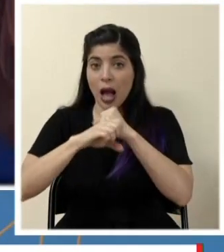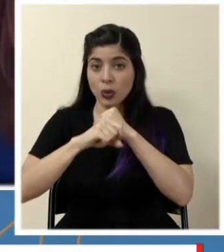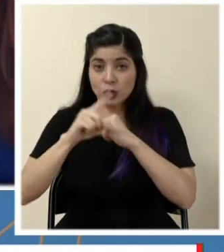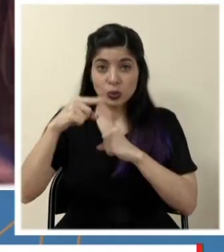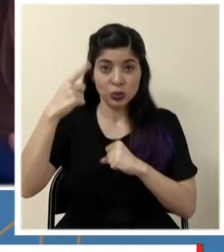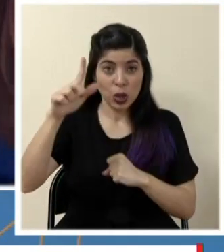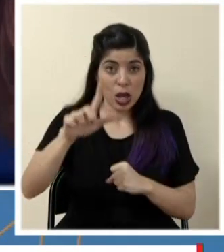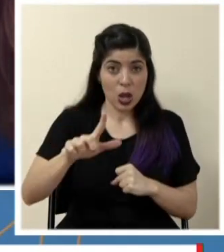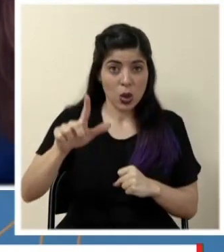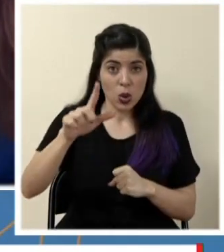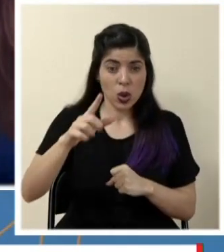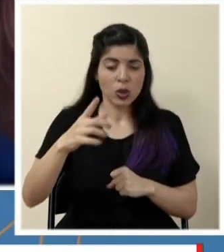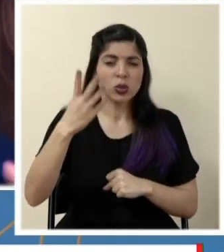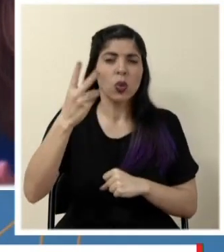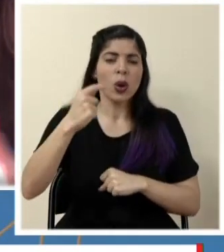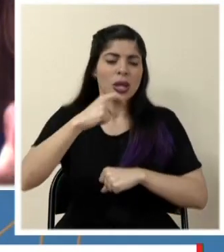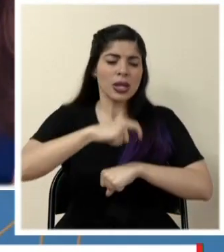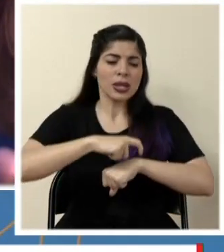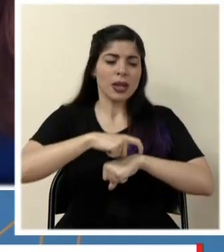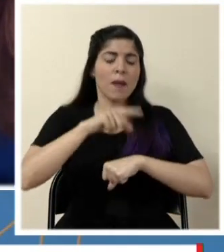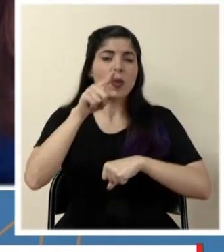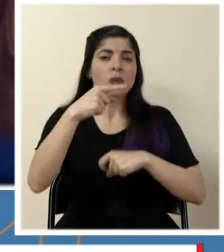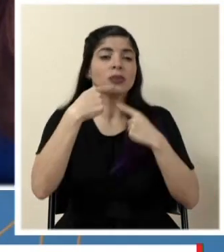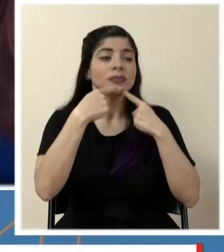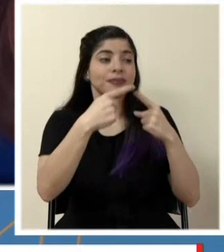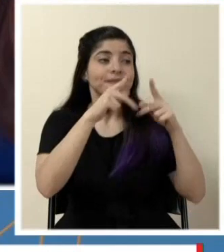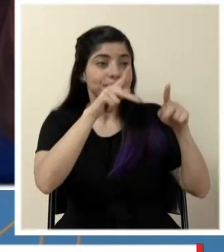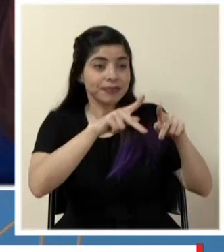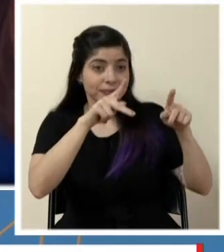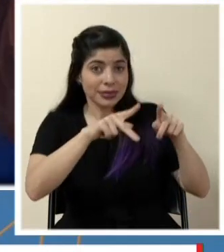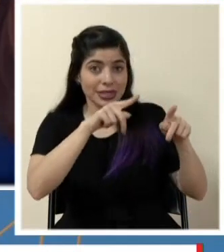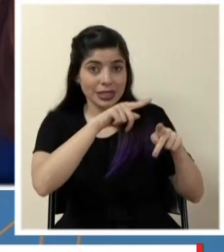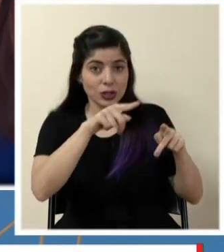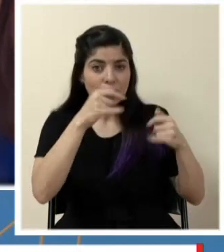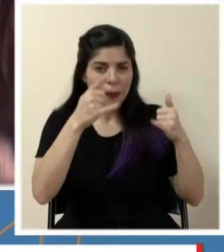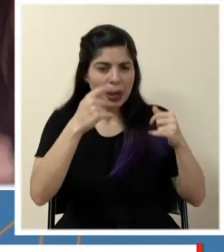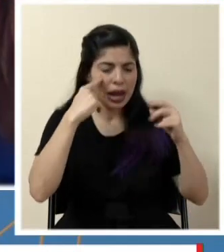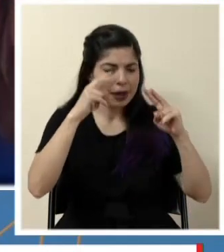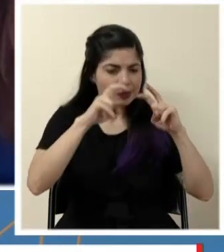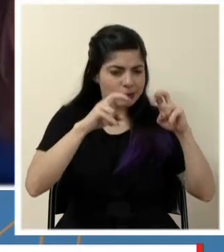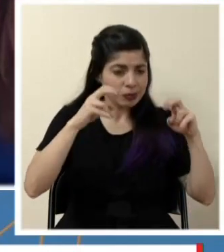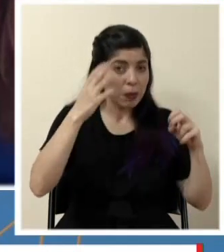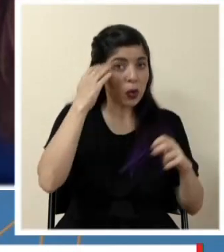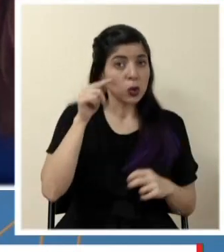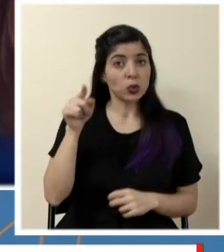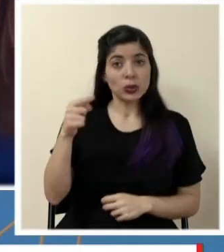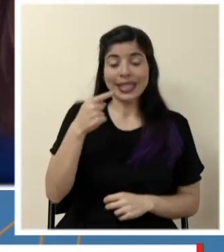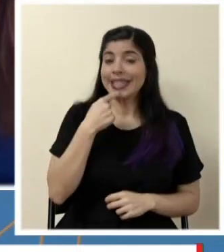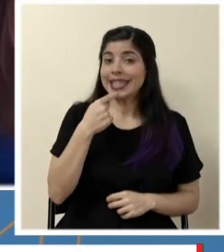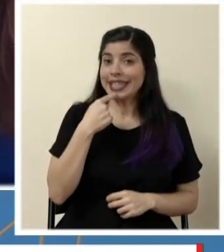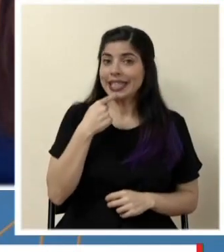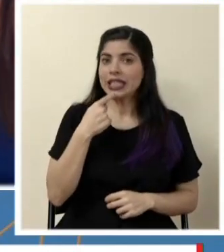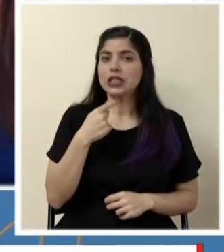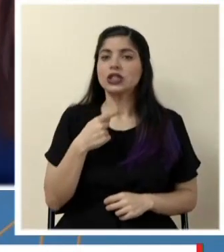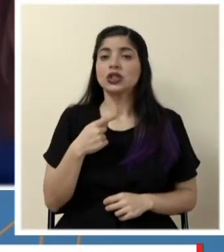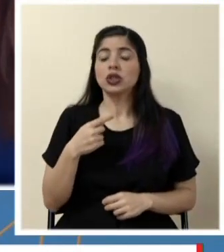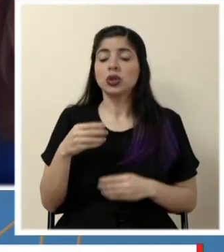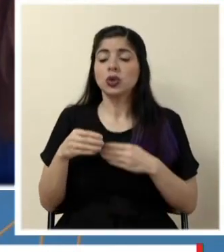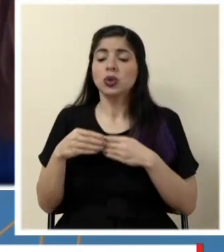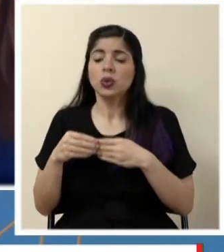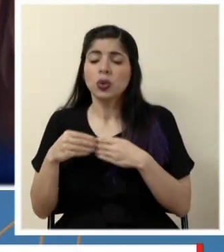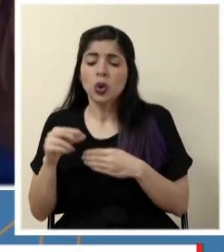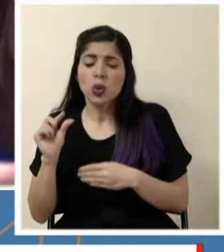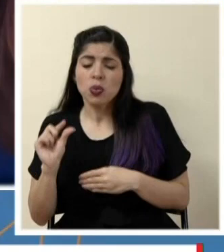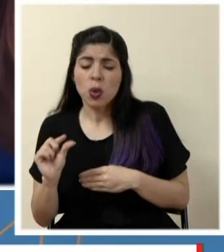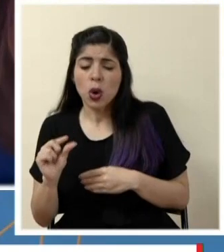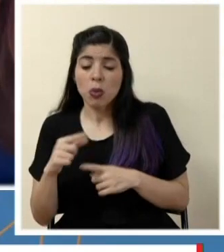es el plazo que usted le daría a la población para tenerla en análisis? Porque usted decía hoy que se afloja un poco, pero